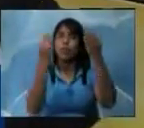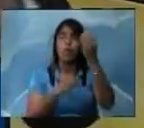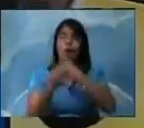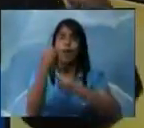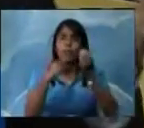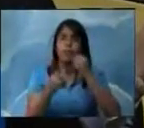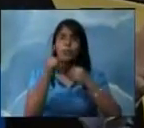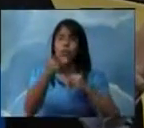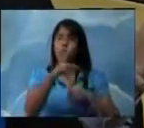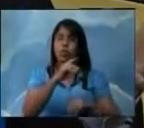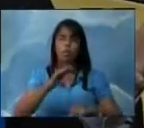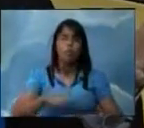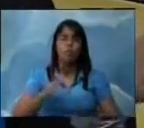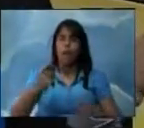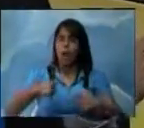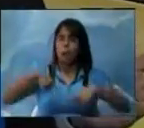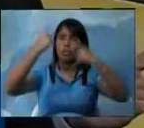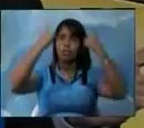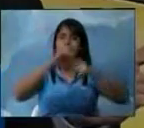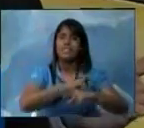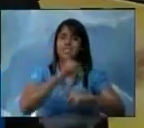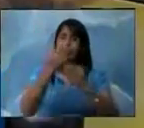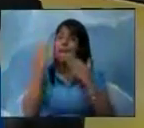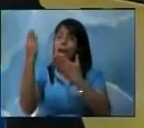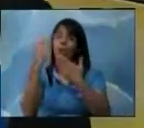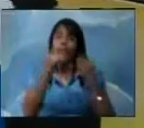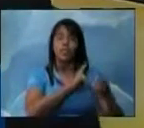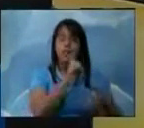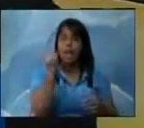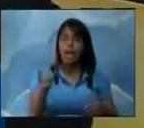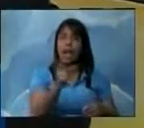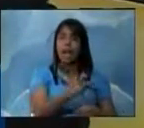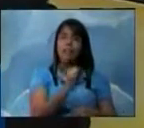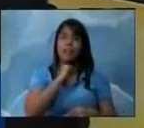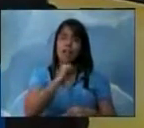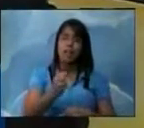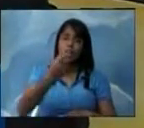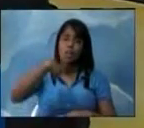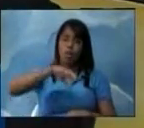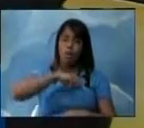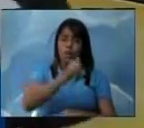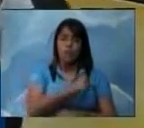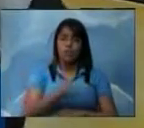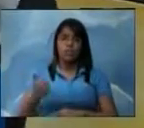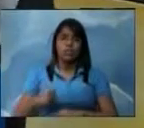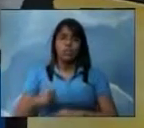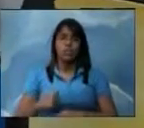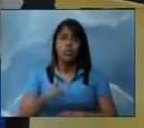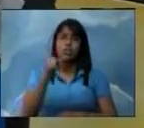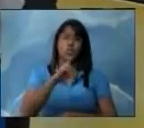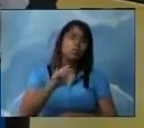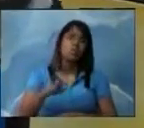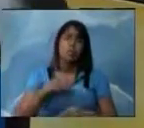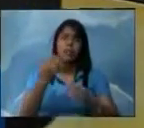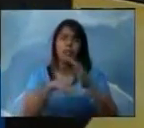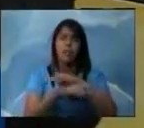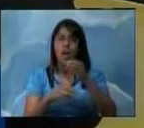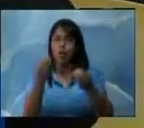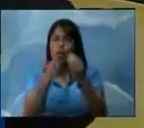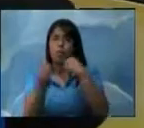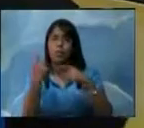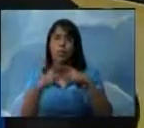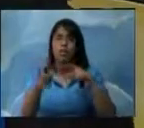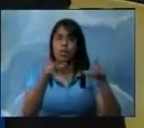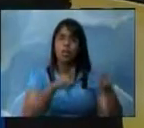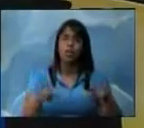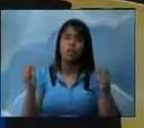alimentos. Usted no puede avergonzarse delante de la gente. Esa es nuestra personalidad. Usted no puede llegar y comer en cualquier parte y